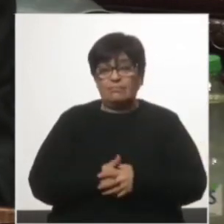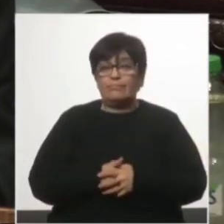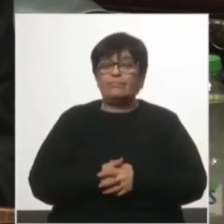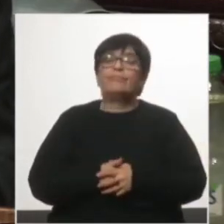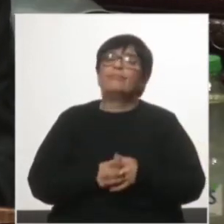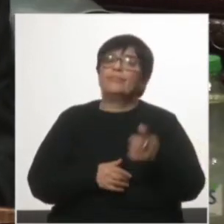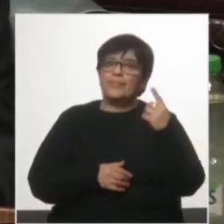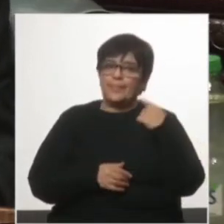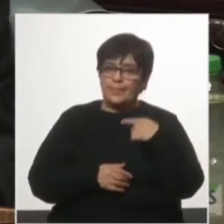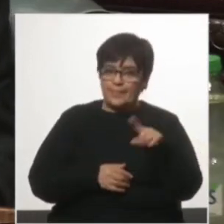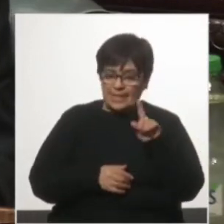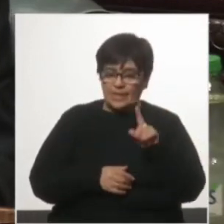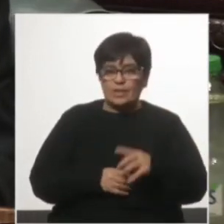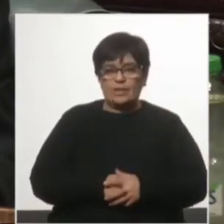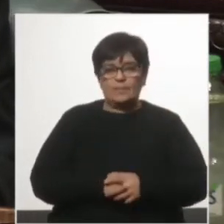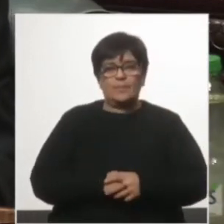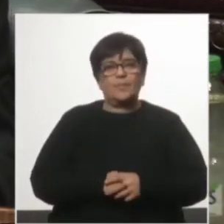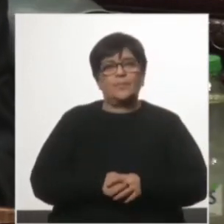Ahora,